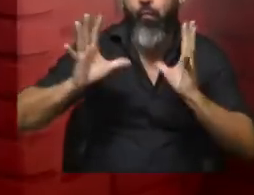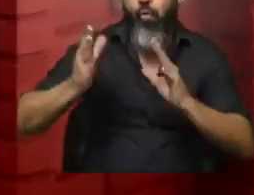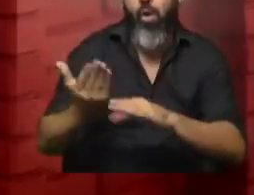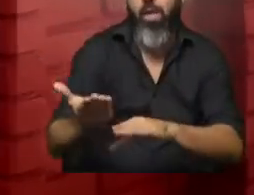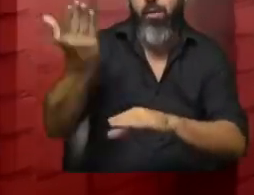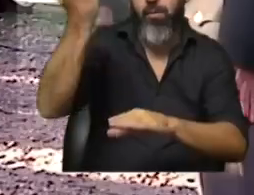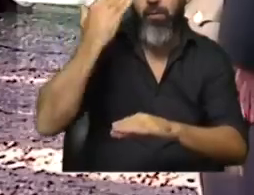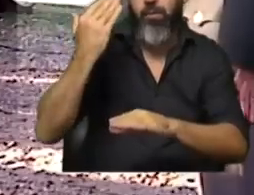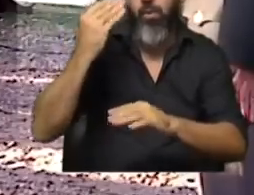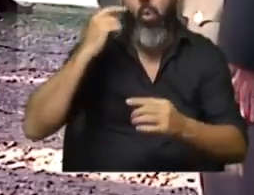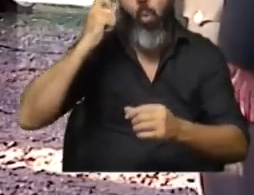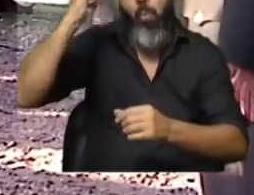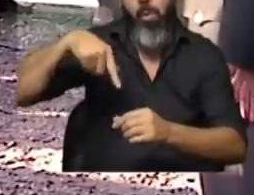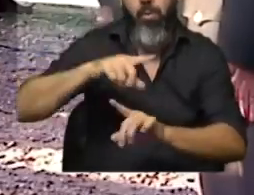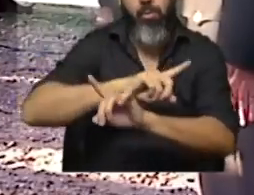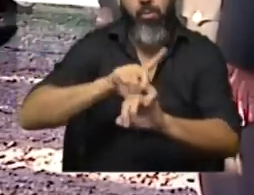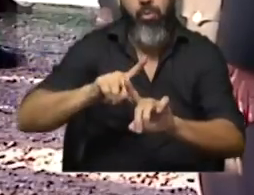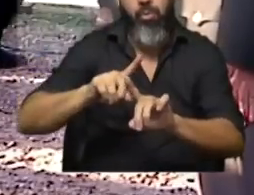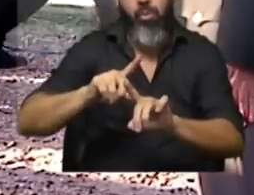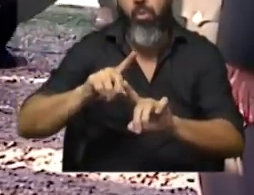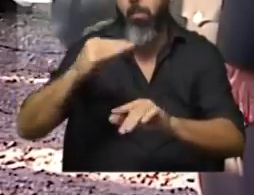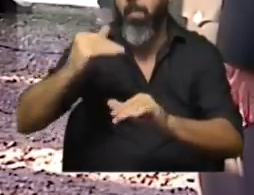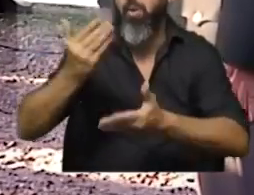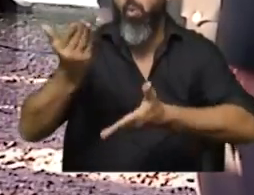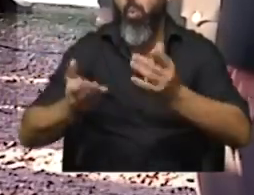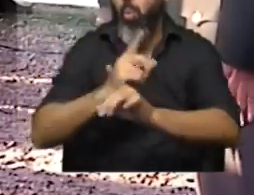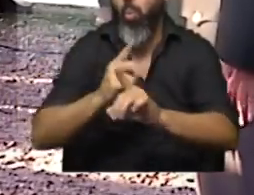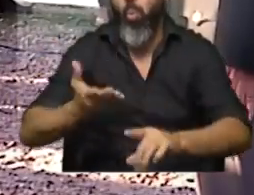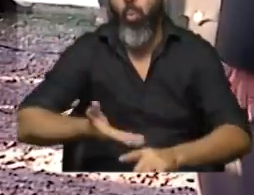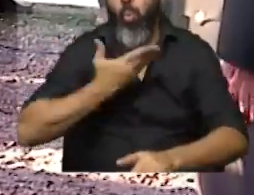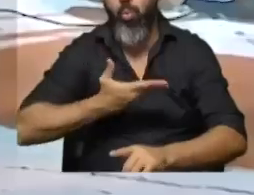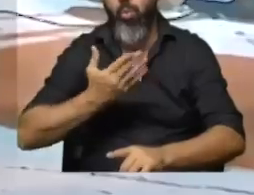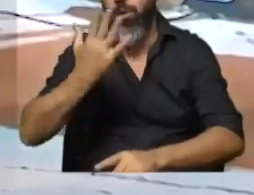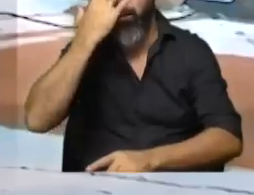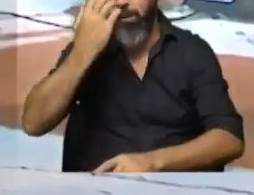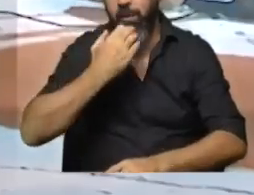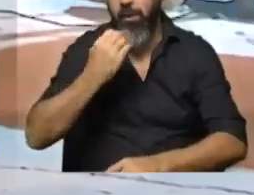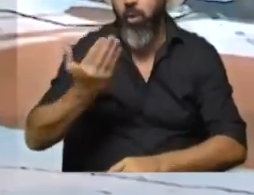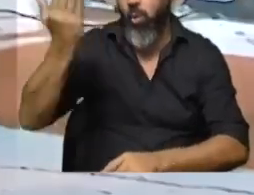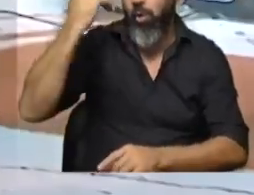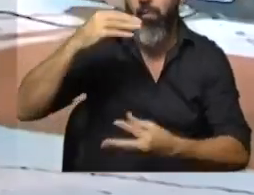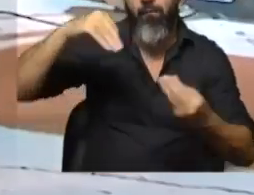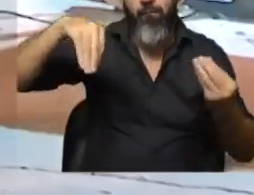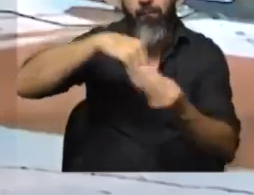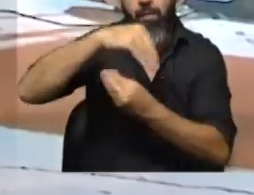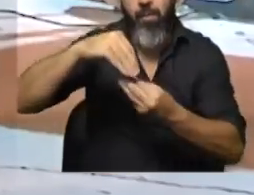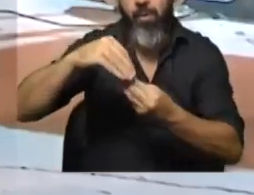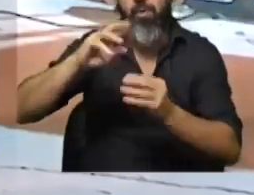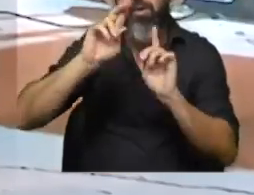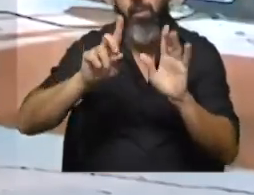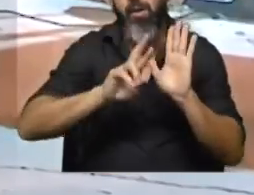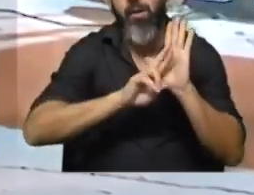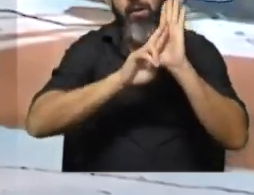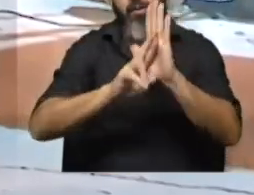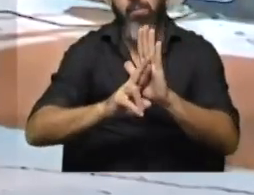pasado nuestra opinión no hace menos justo nuestro reclamo y a terroristas del pasado y sus familiares y representantes